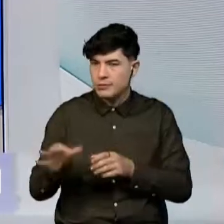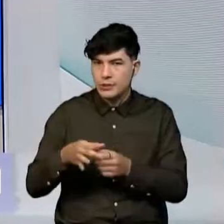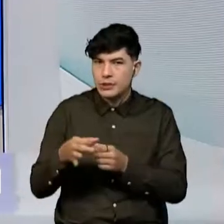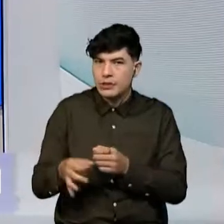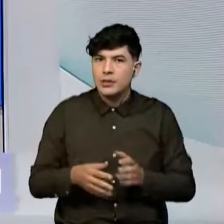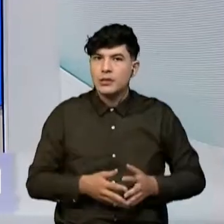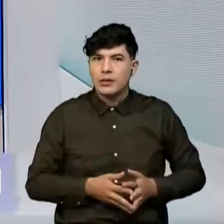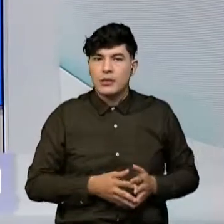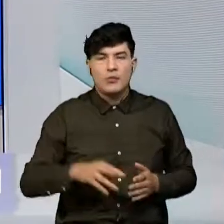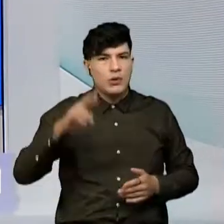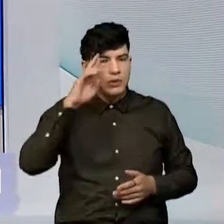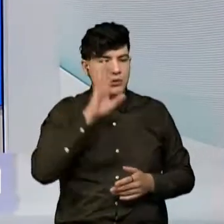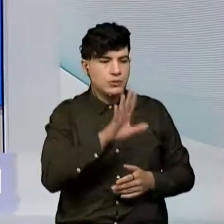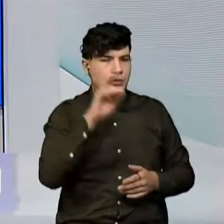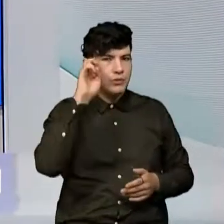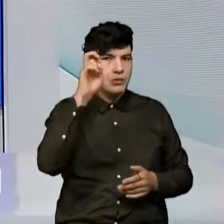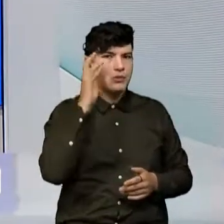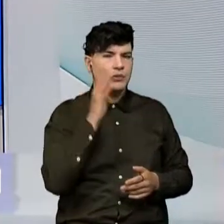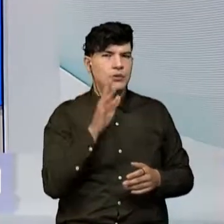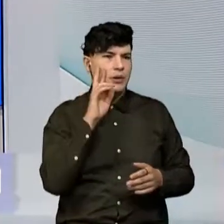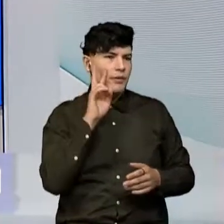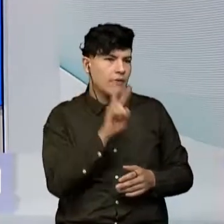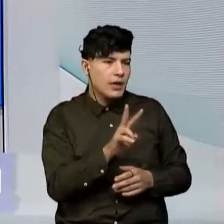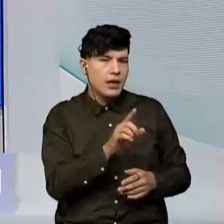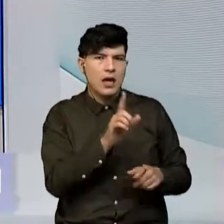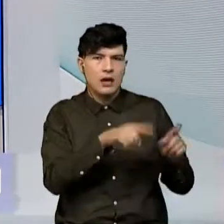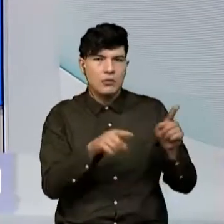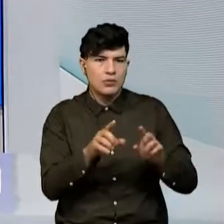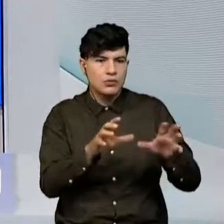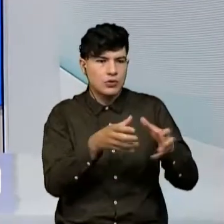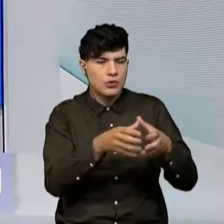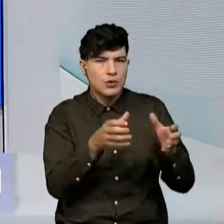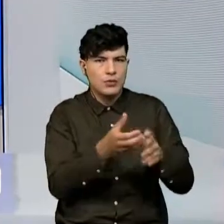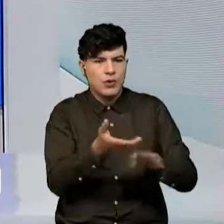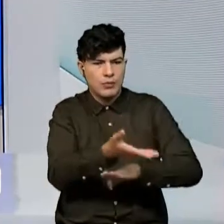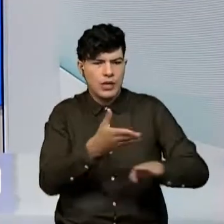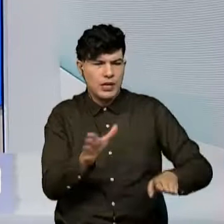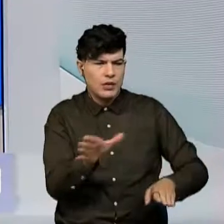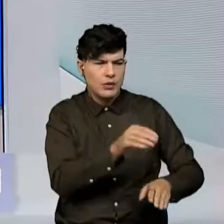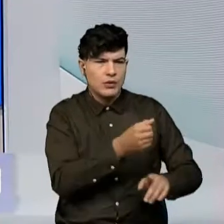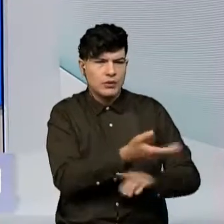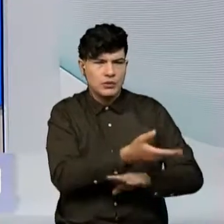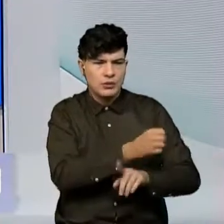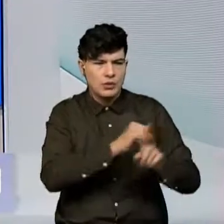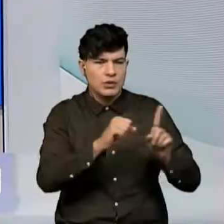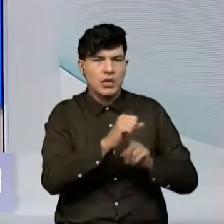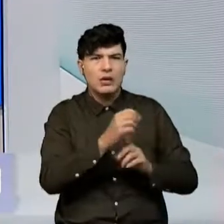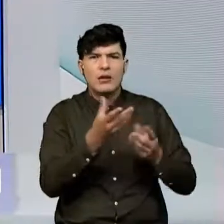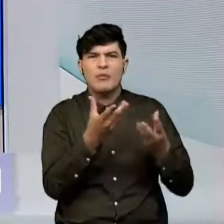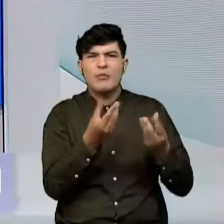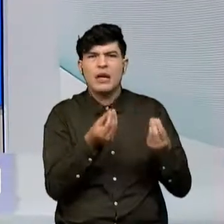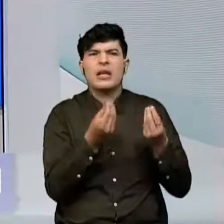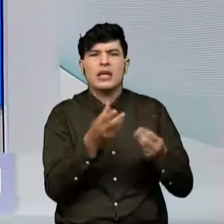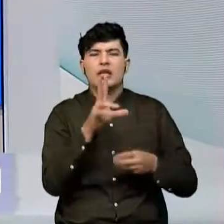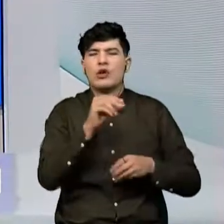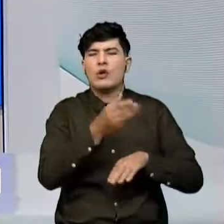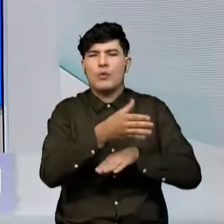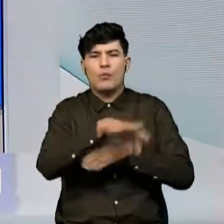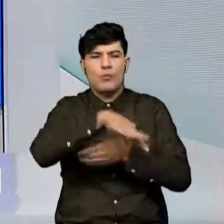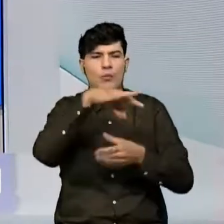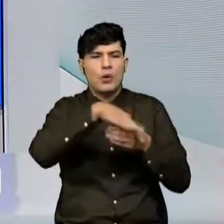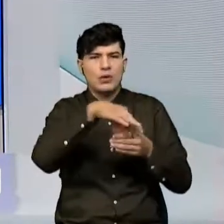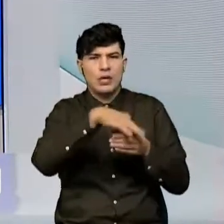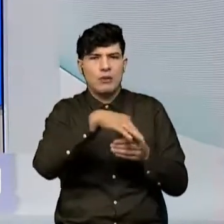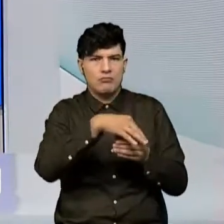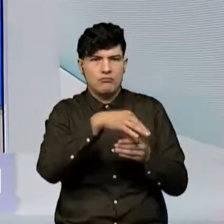te ha suscitado el norte de santander el rumor que grupos delincuenciales estarían presionando a la ciudadanía para no votar por determinados candidatos de esta región el